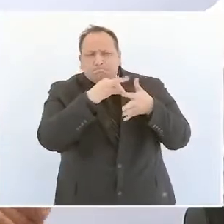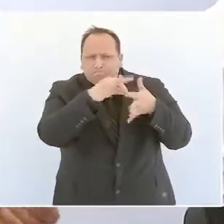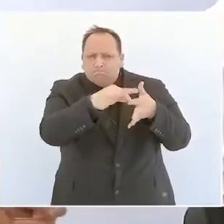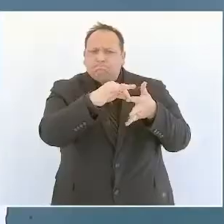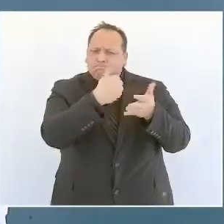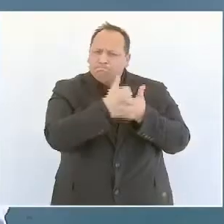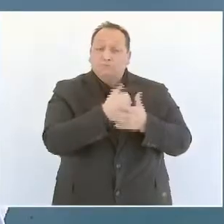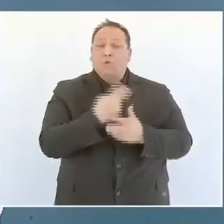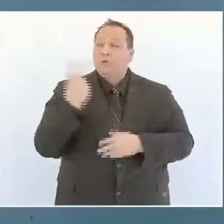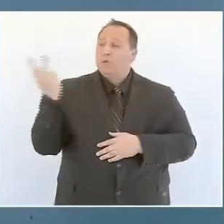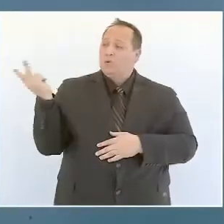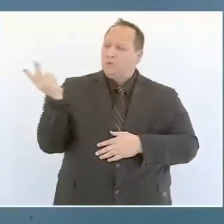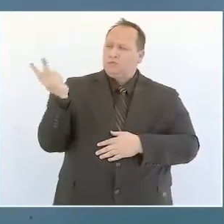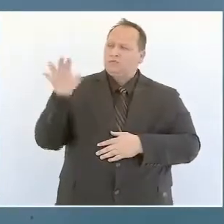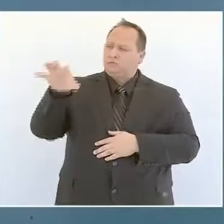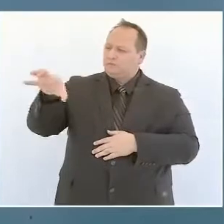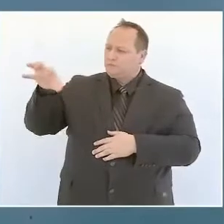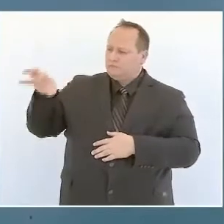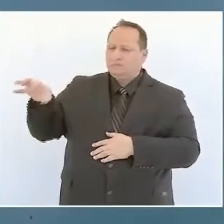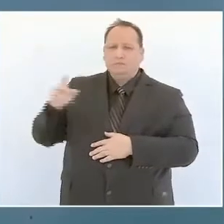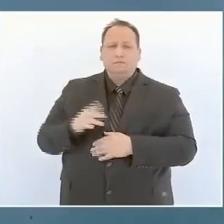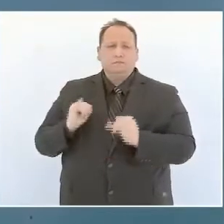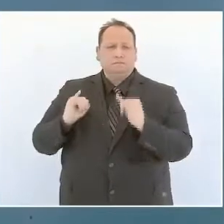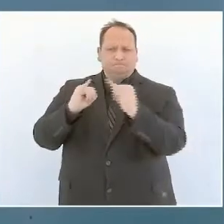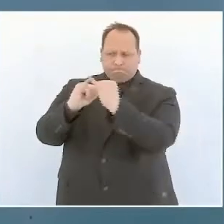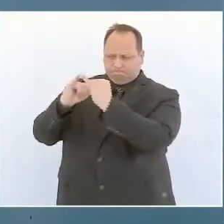dos instituciones